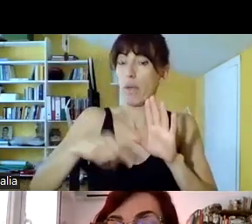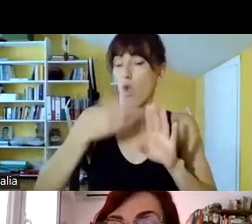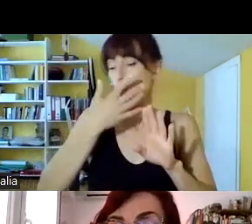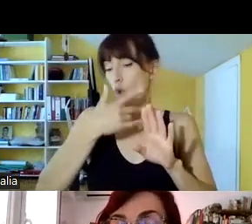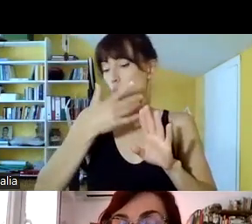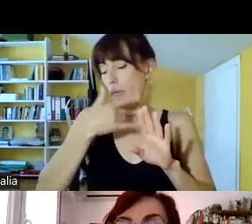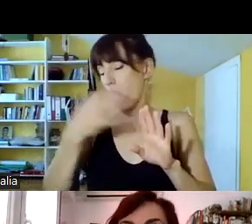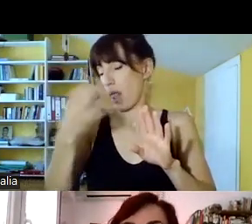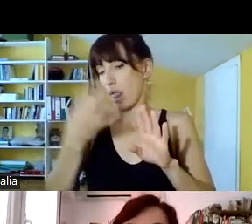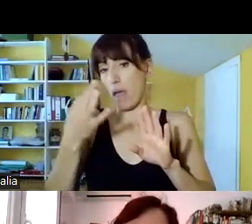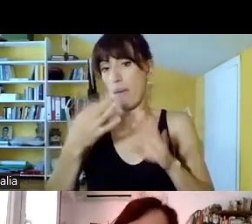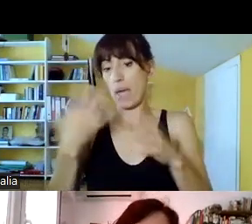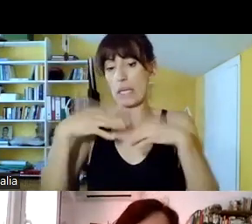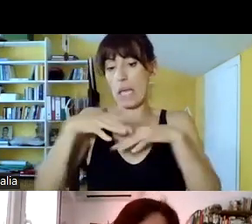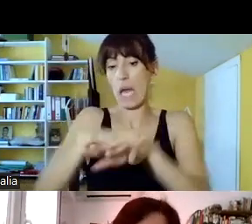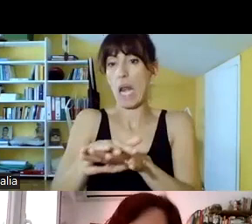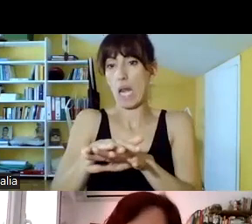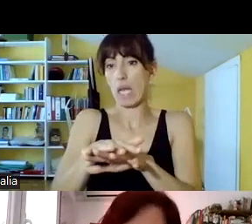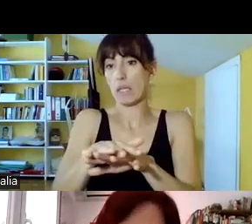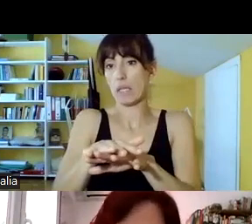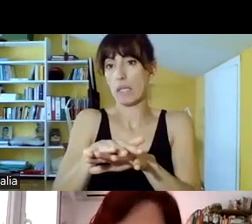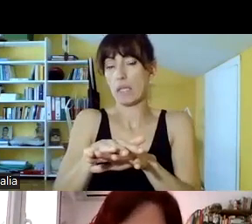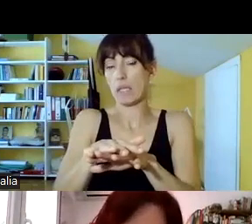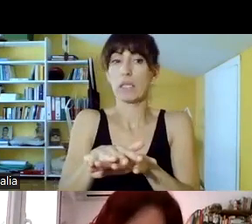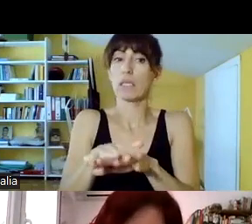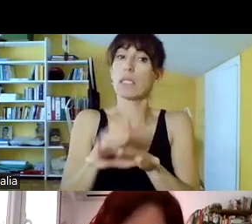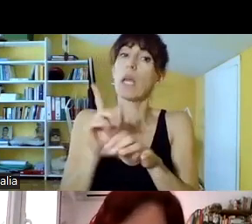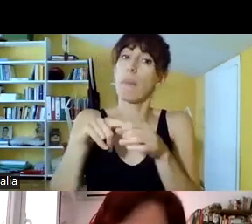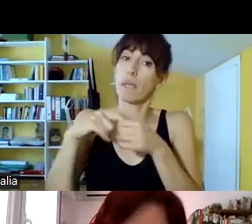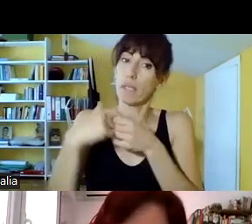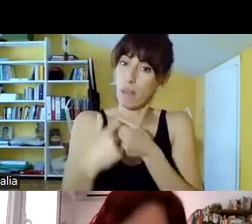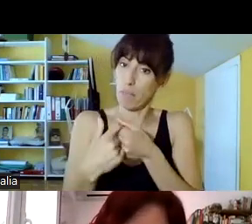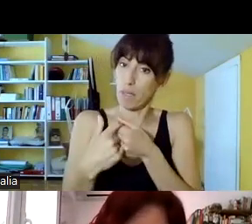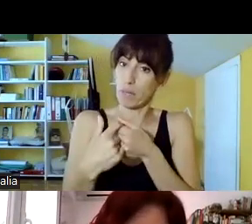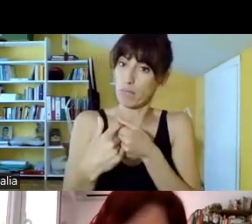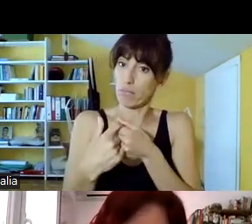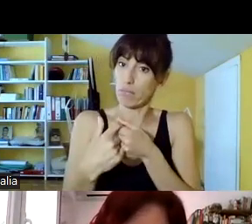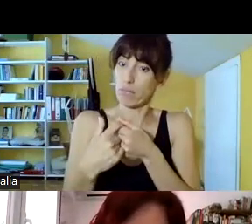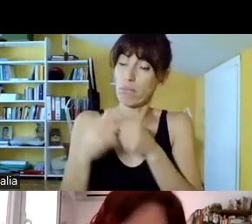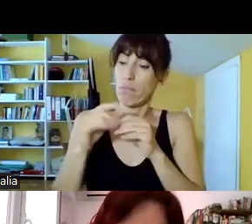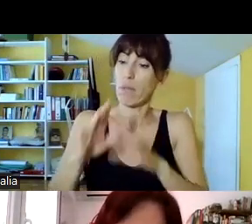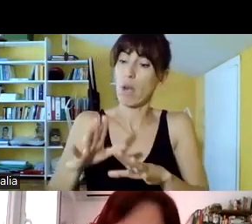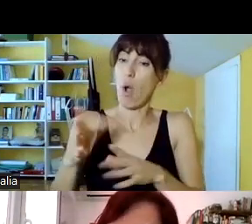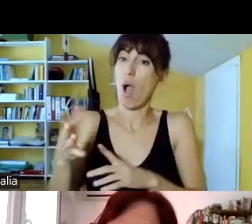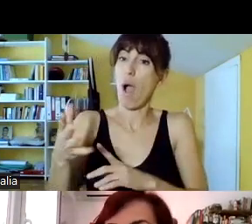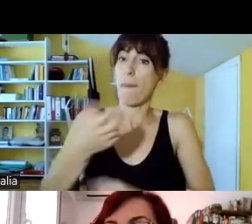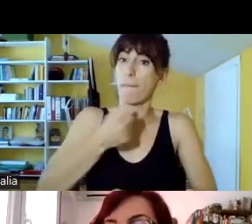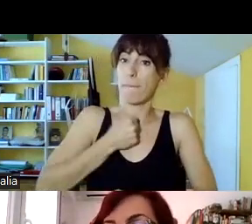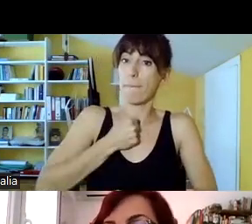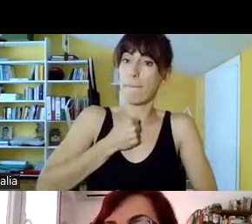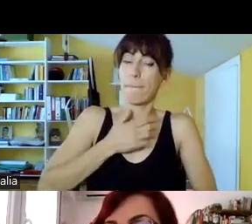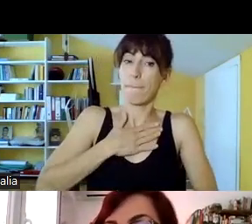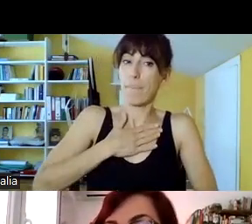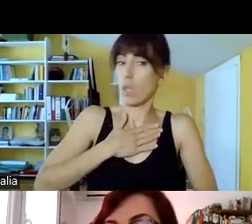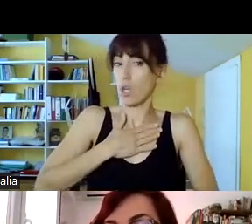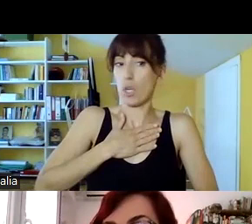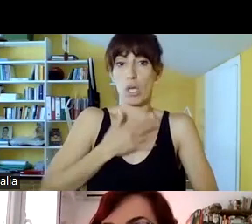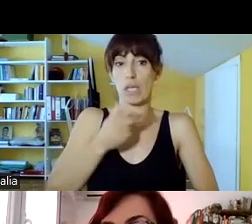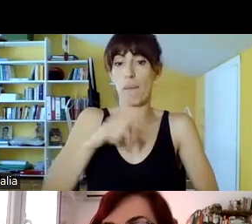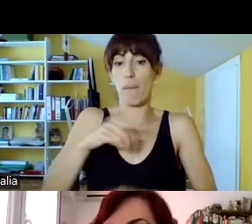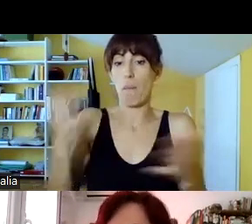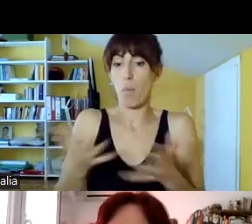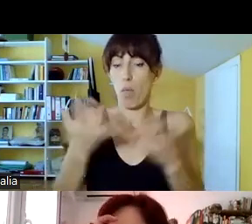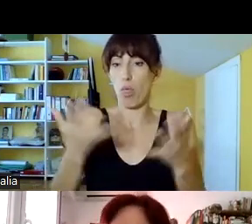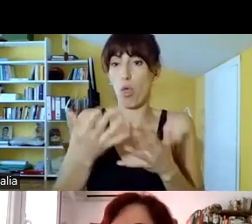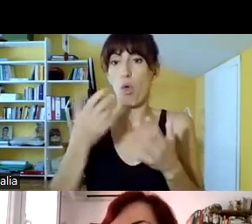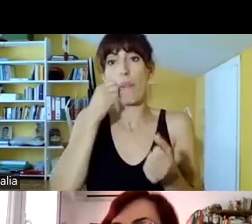y hay que integrarlas y participar en ellas sin apropiarse de lo que está pasando y hacer una promoción de la salud que no